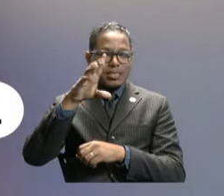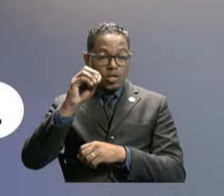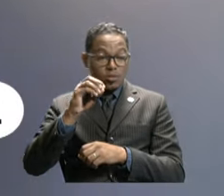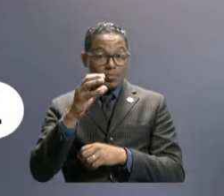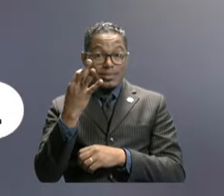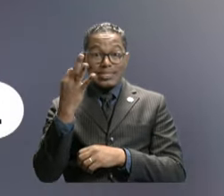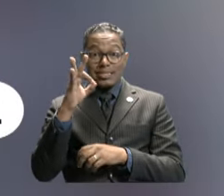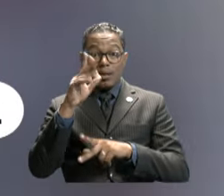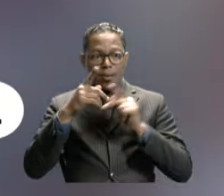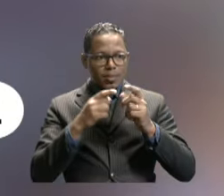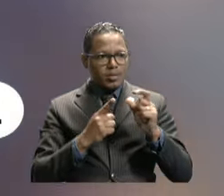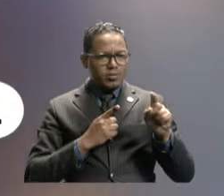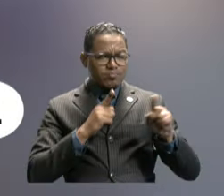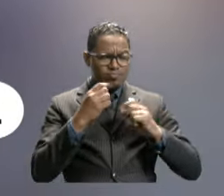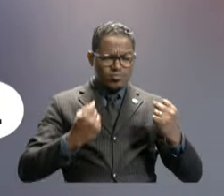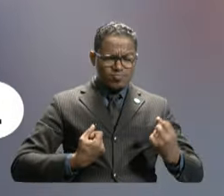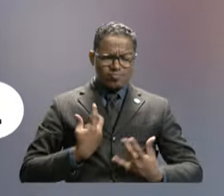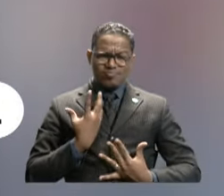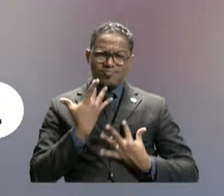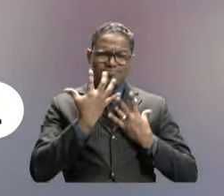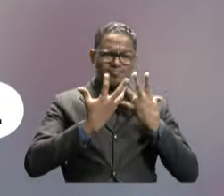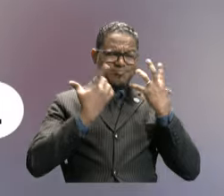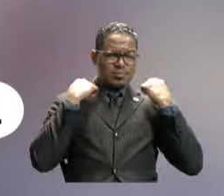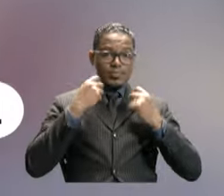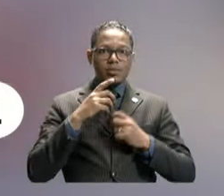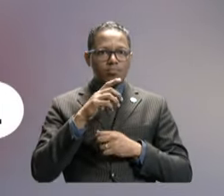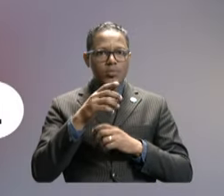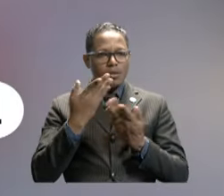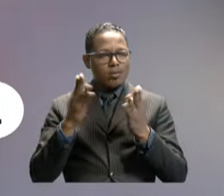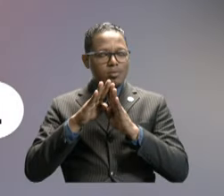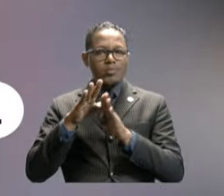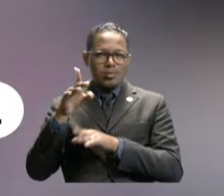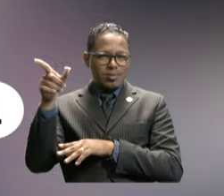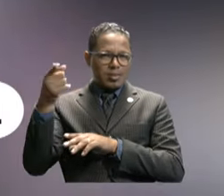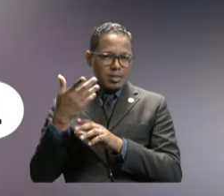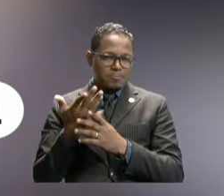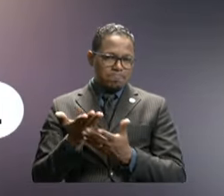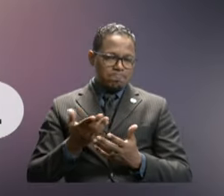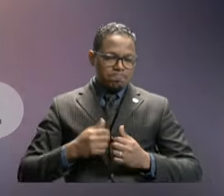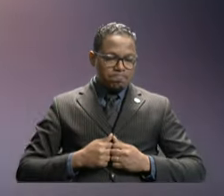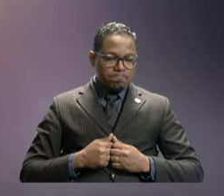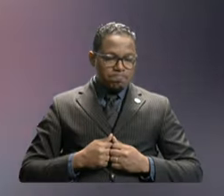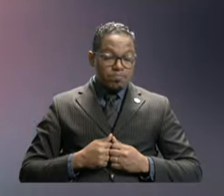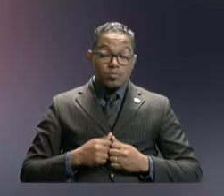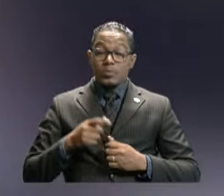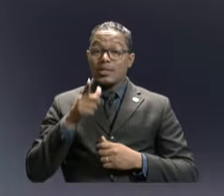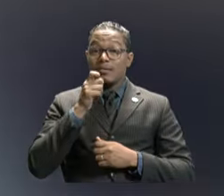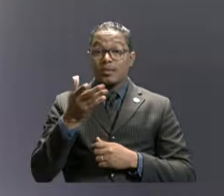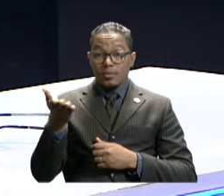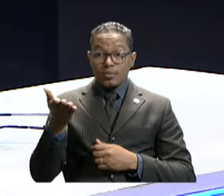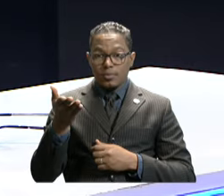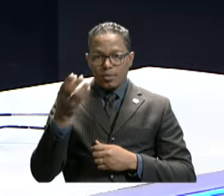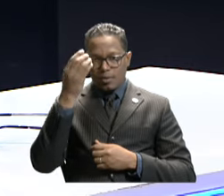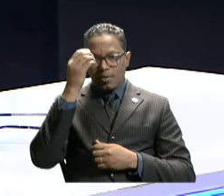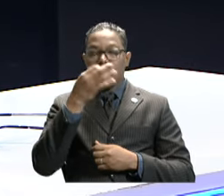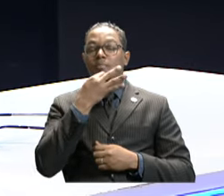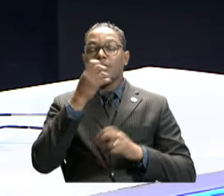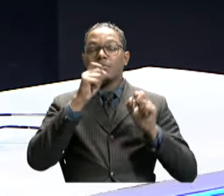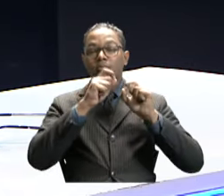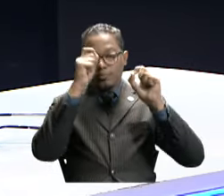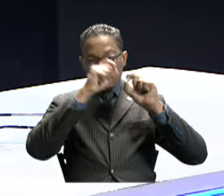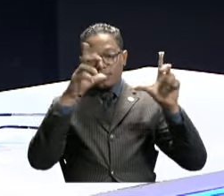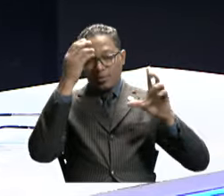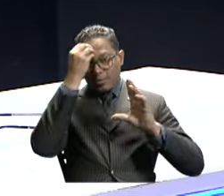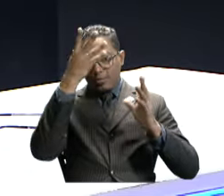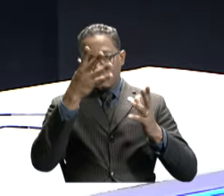personas durante la celebración del cierre del carnaval de Salcedo. ¿Quiénes son estos? Bueno, les contamos en nuestras próximas